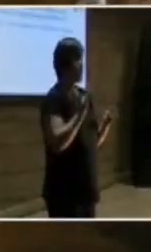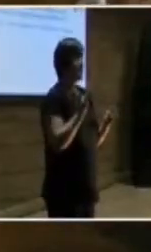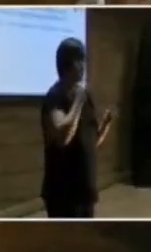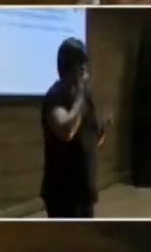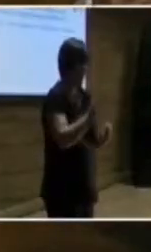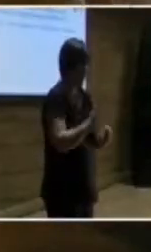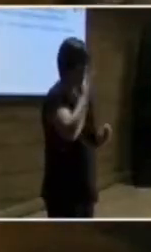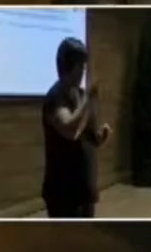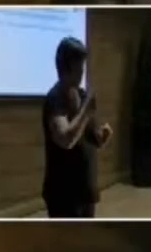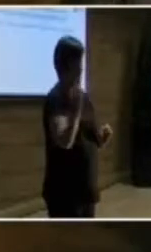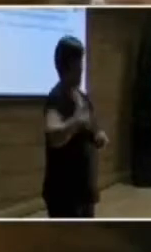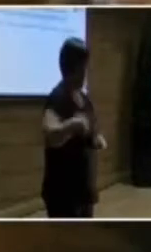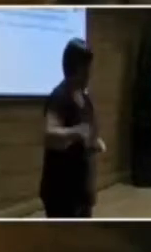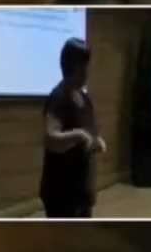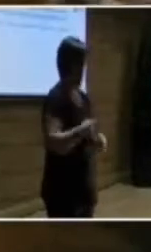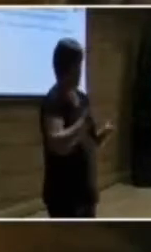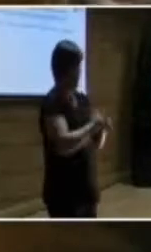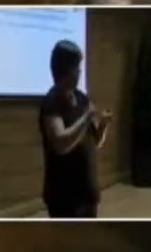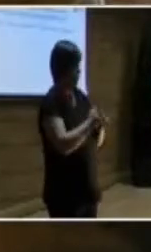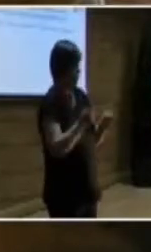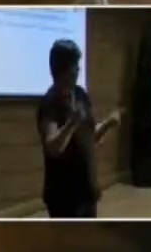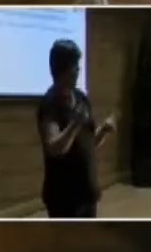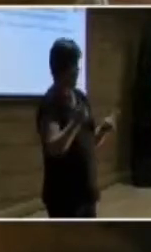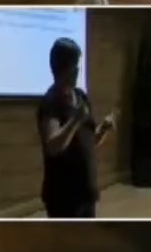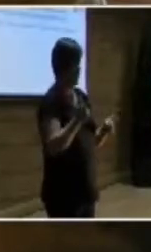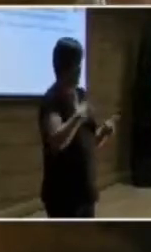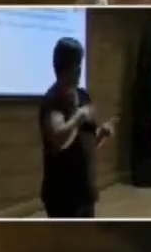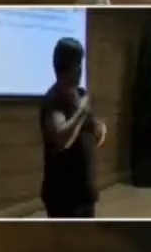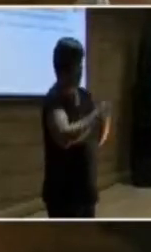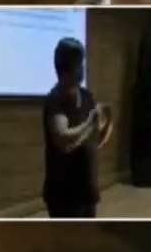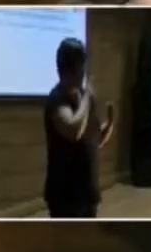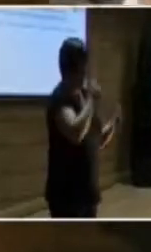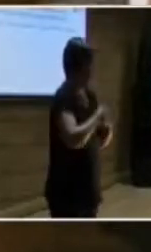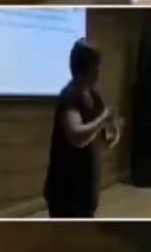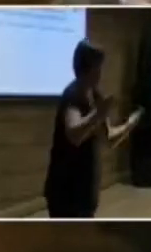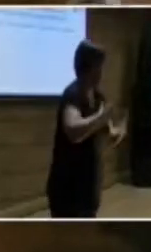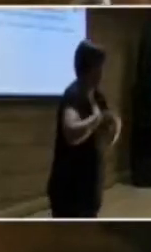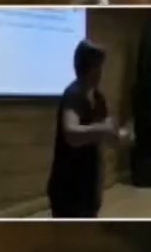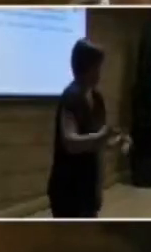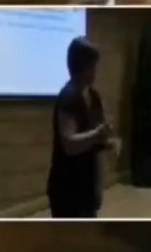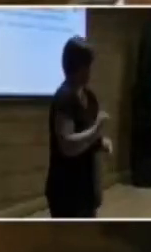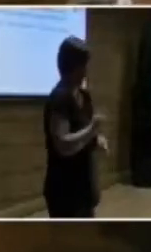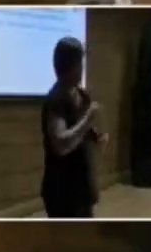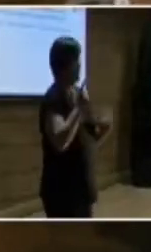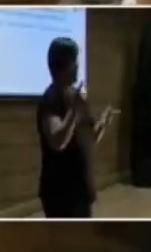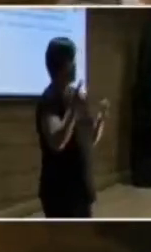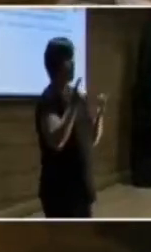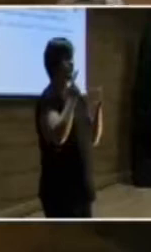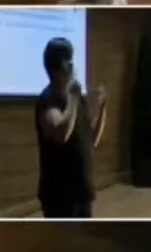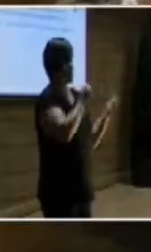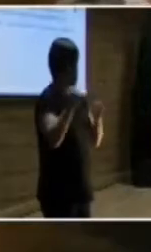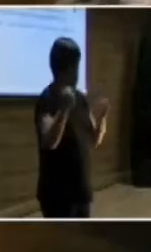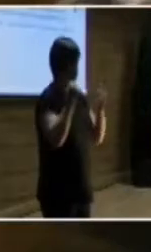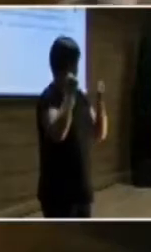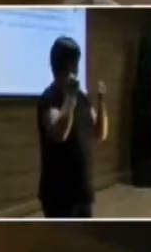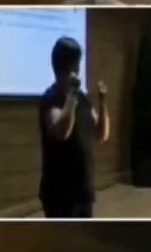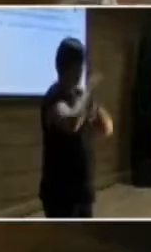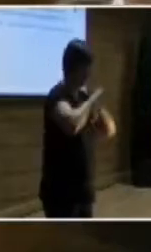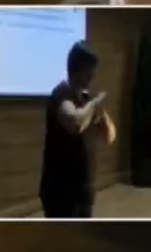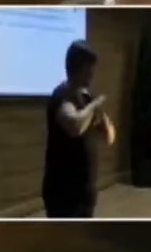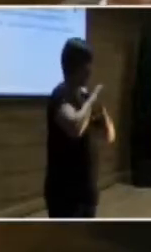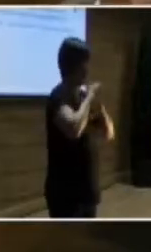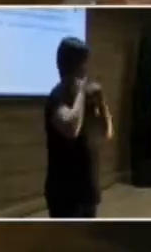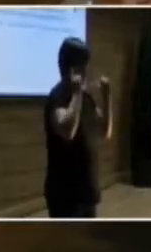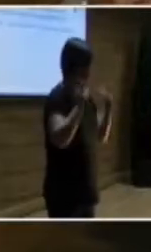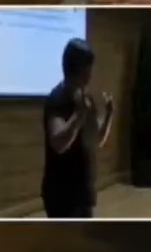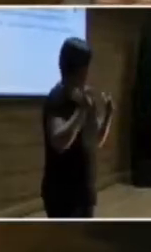de manera indiscriminada, pero ya hemos intentado desde las sociedades científicas aportar una serie de reglas o